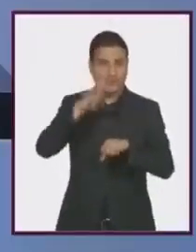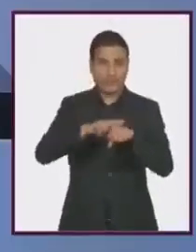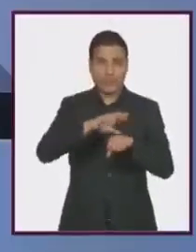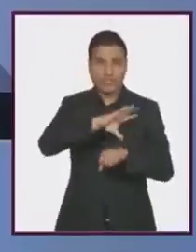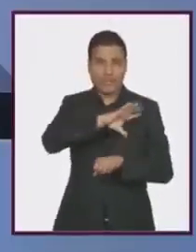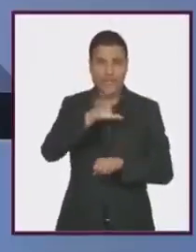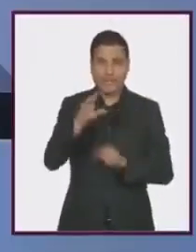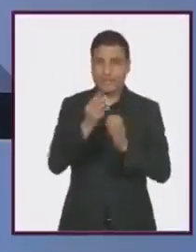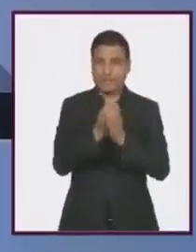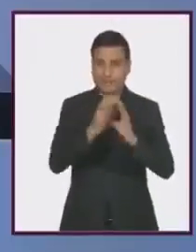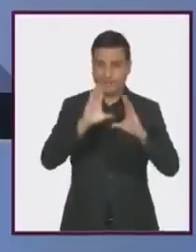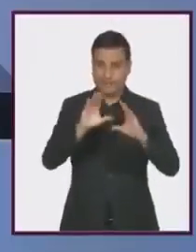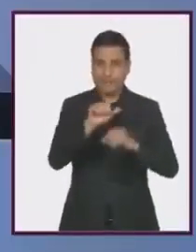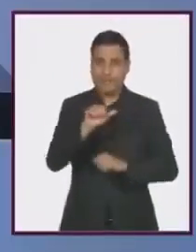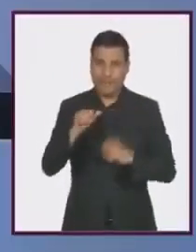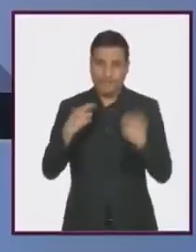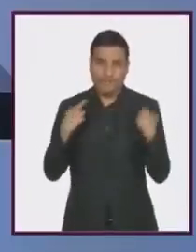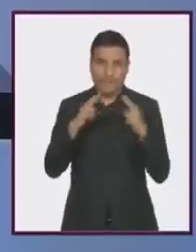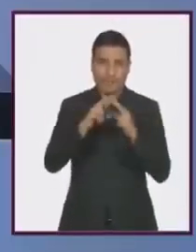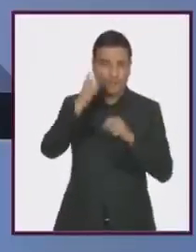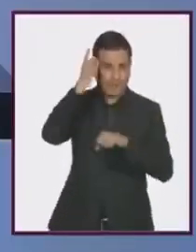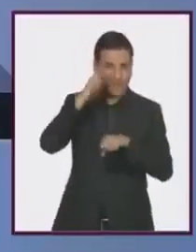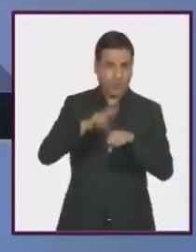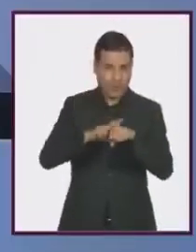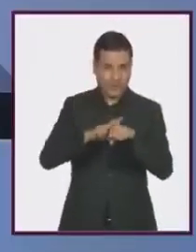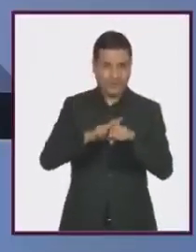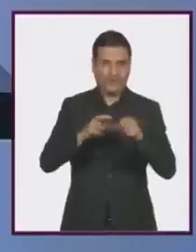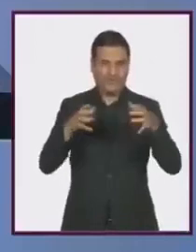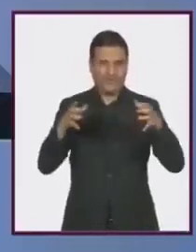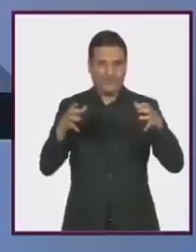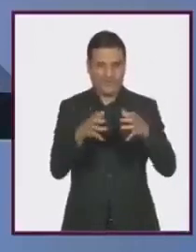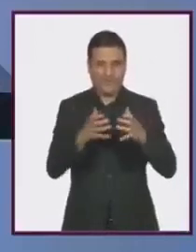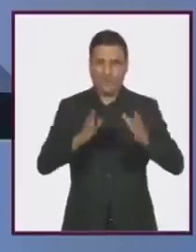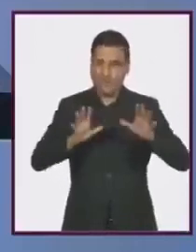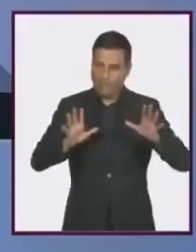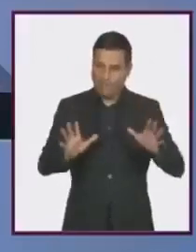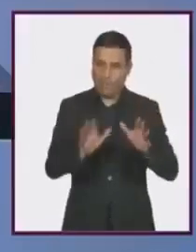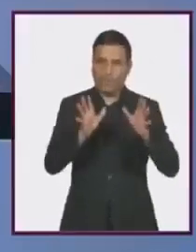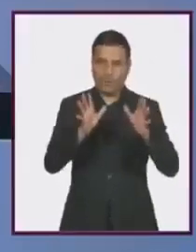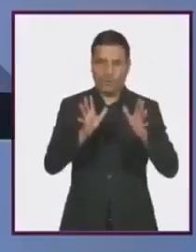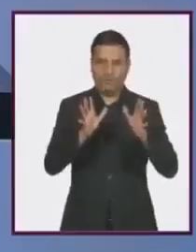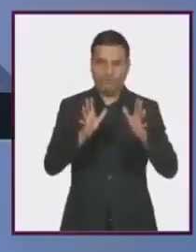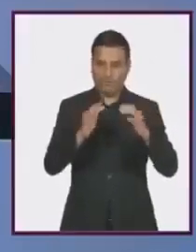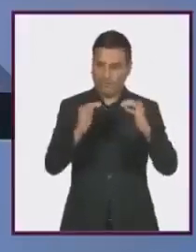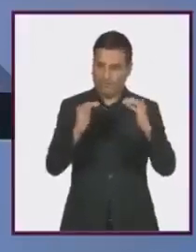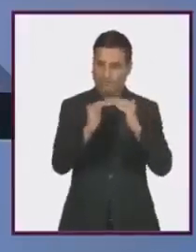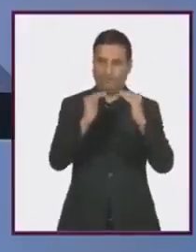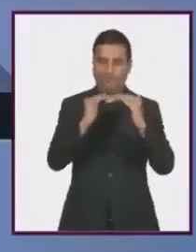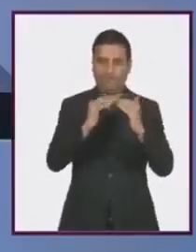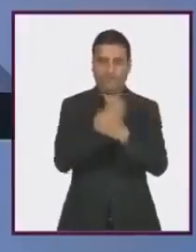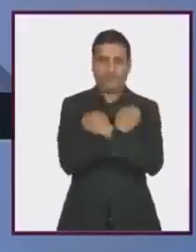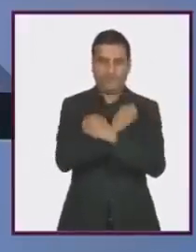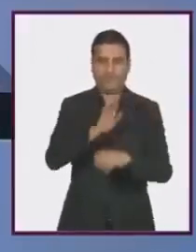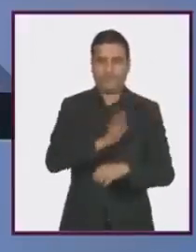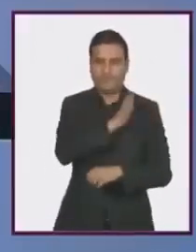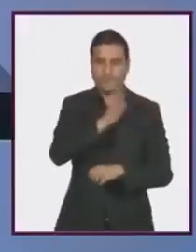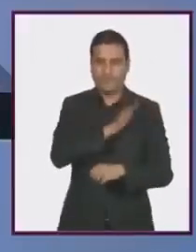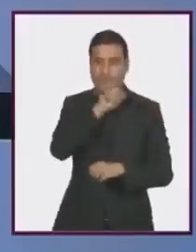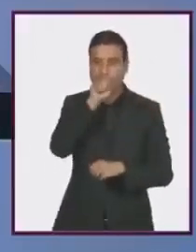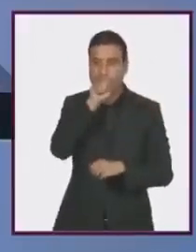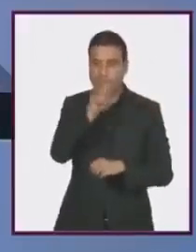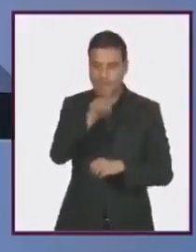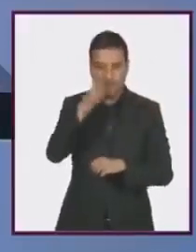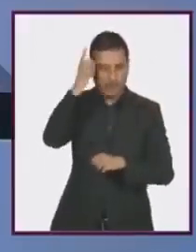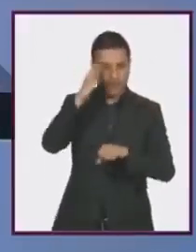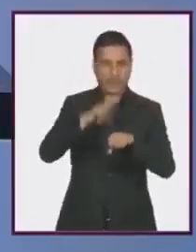Formación Continua a Docentes y Directivos de la Unidad de Promoción de Equidad y Excelencia Educativa, así como la Dirección General de